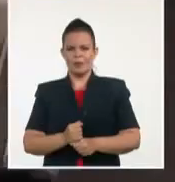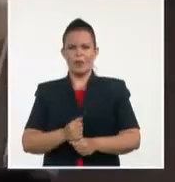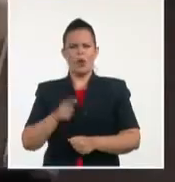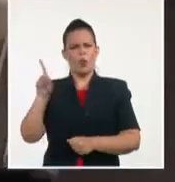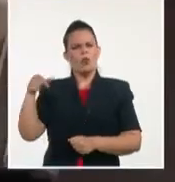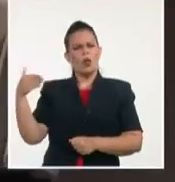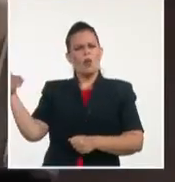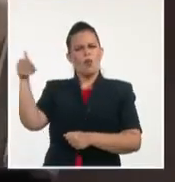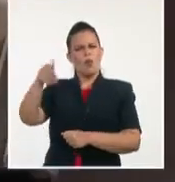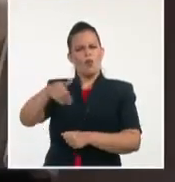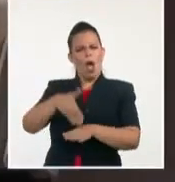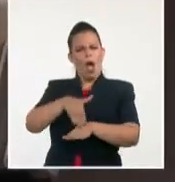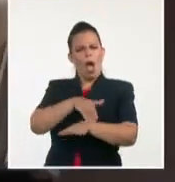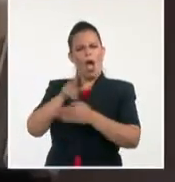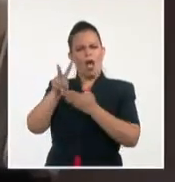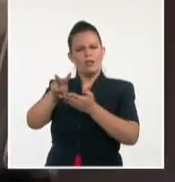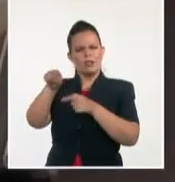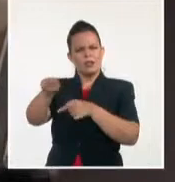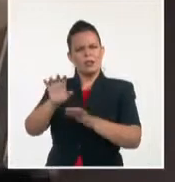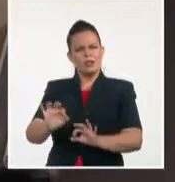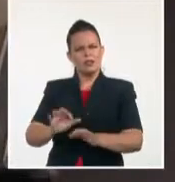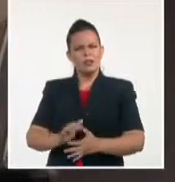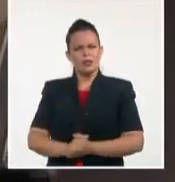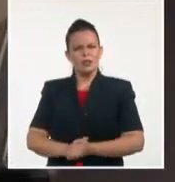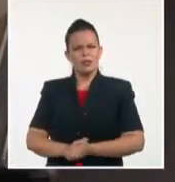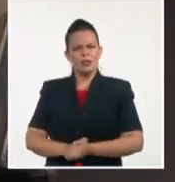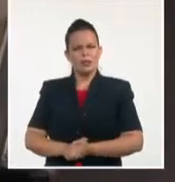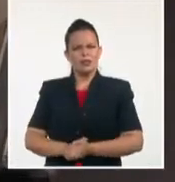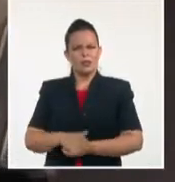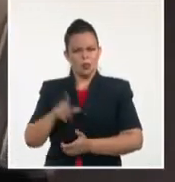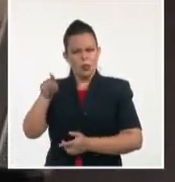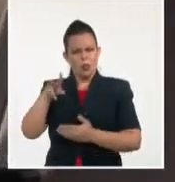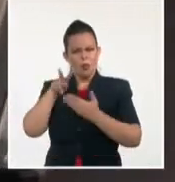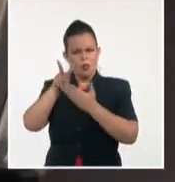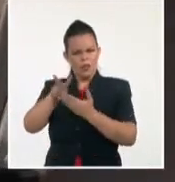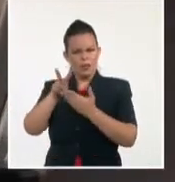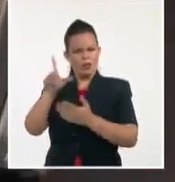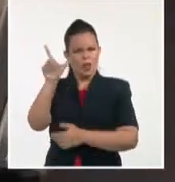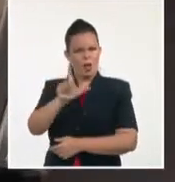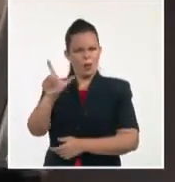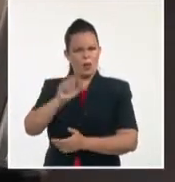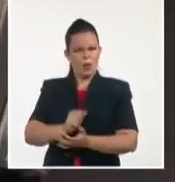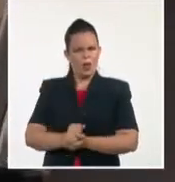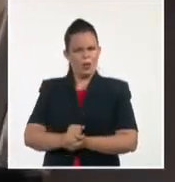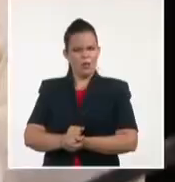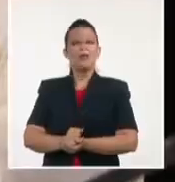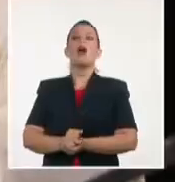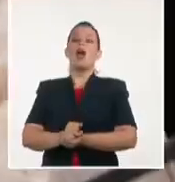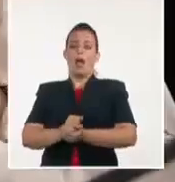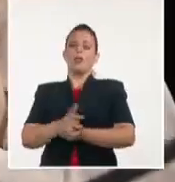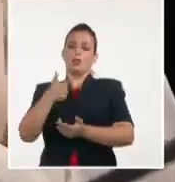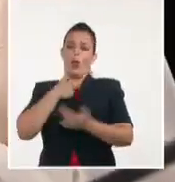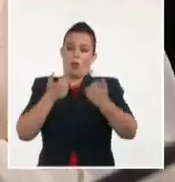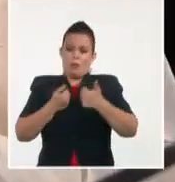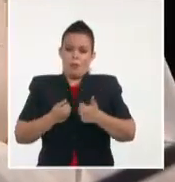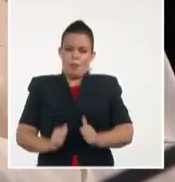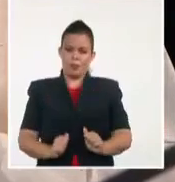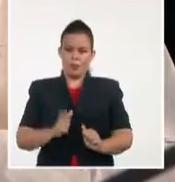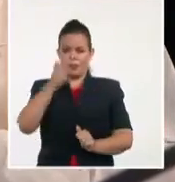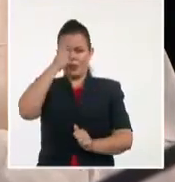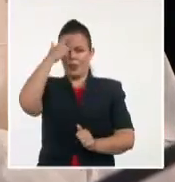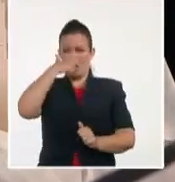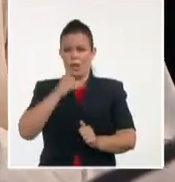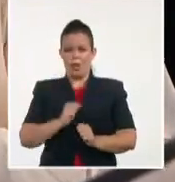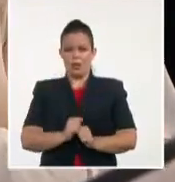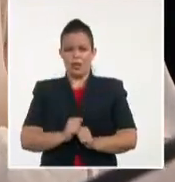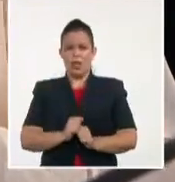de allá. Estuvo en tiempo de Camagüey, ¿no? Sí, soy avileño. Avileño. Pero incluso en los primeros años